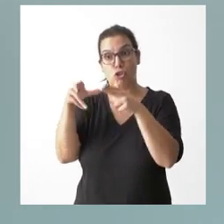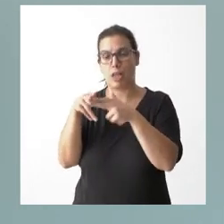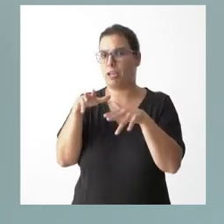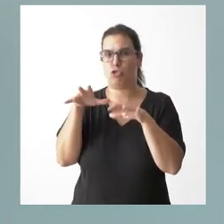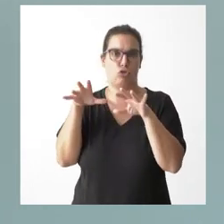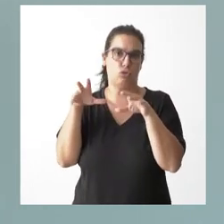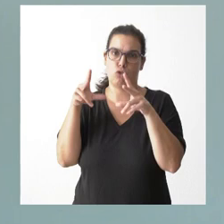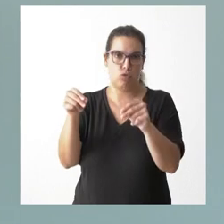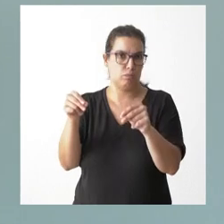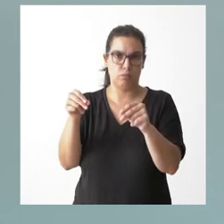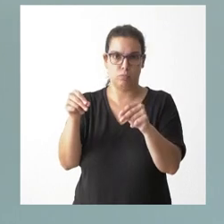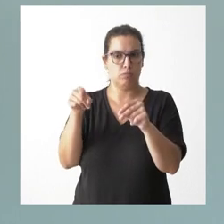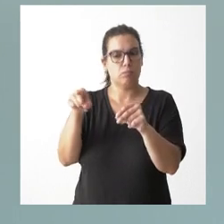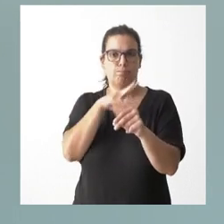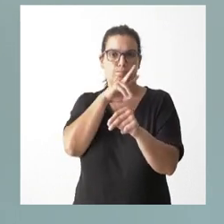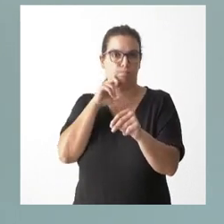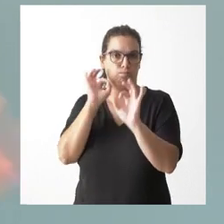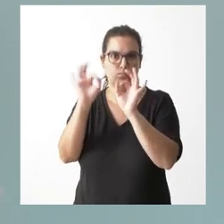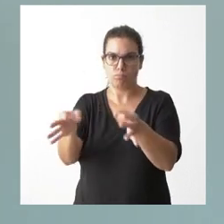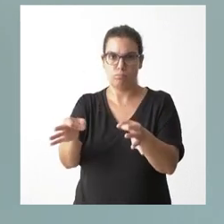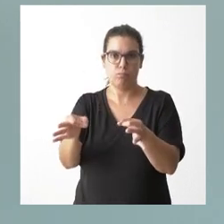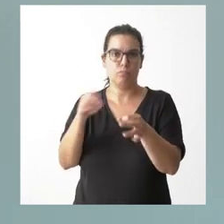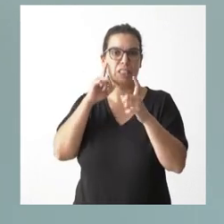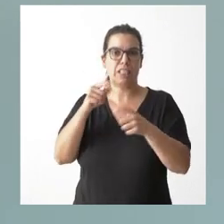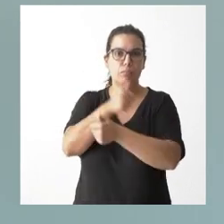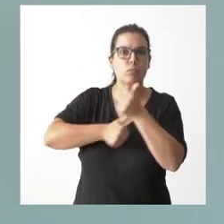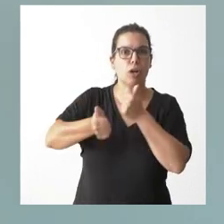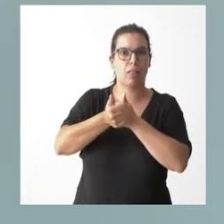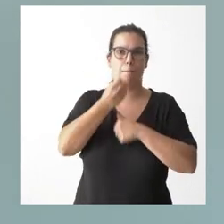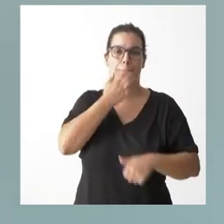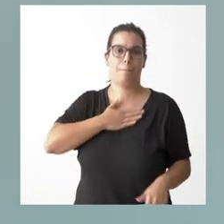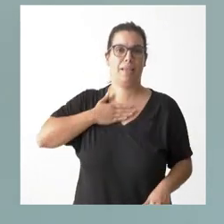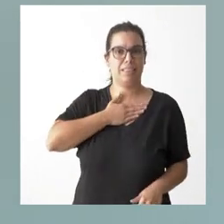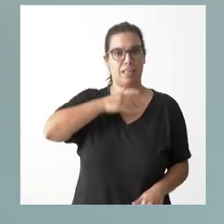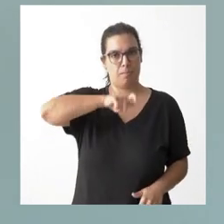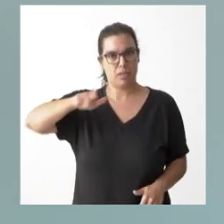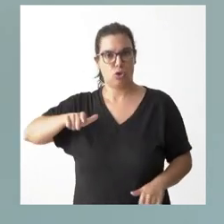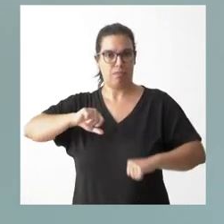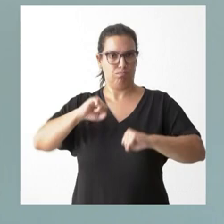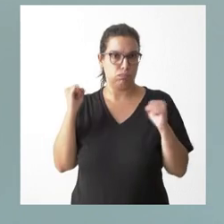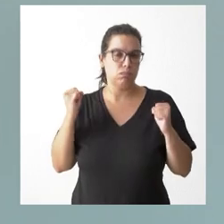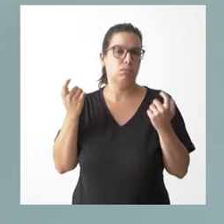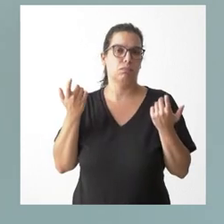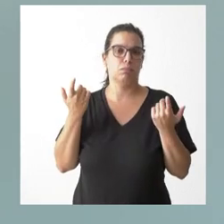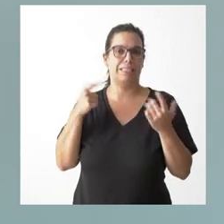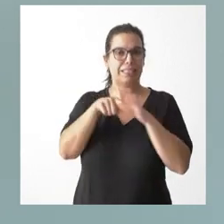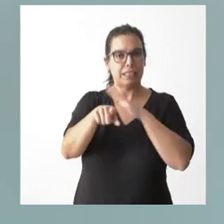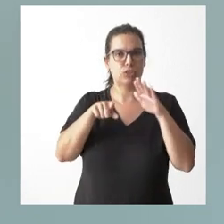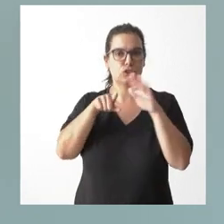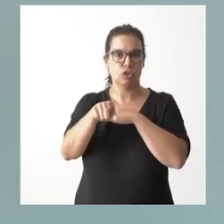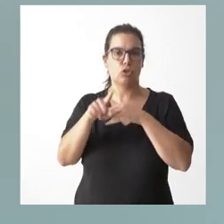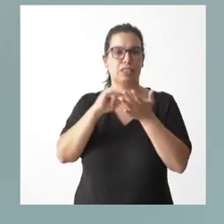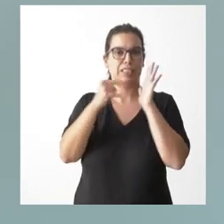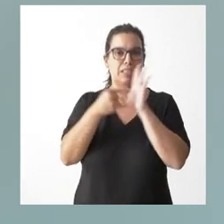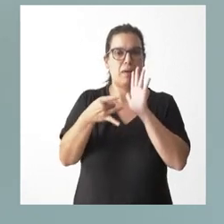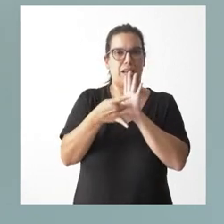servicios sociales, donde procuraremos anteponer siempre el bienestar y la gestión de un sistema